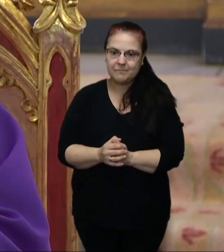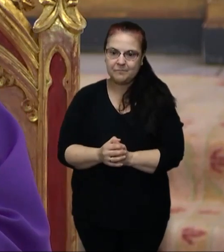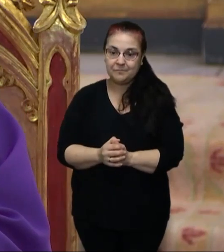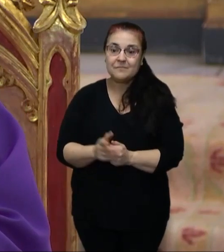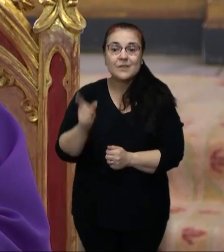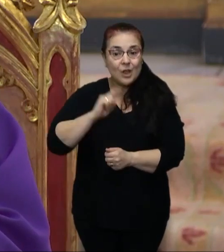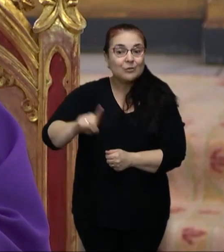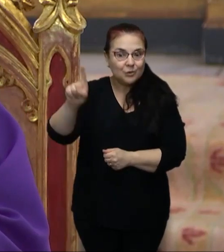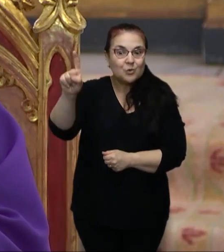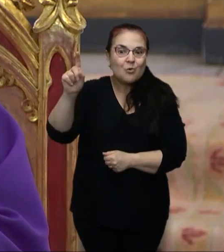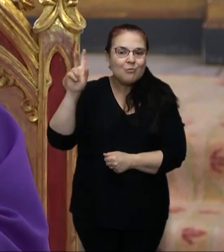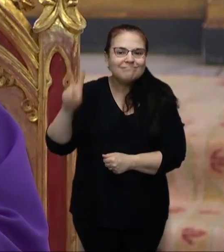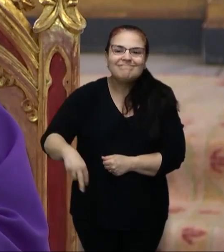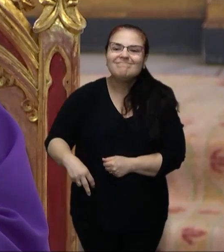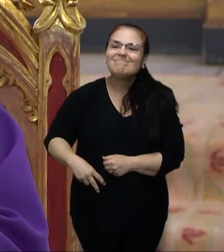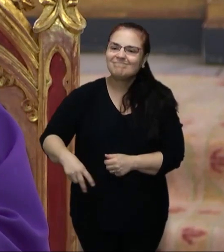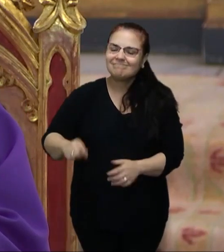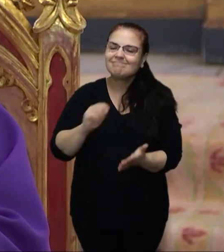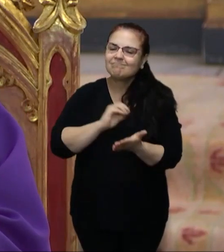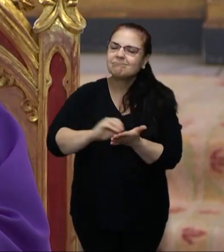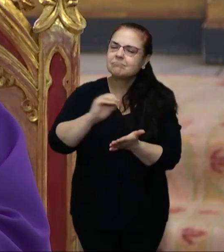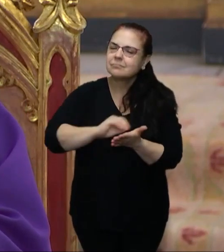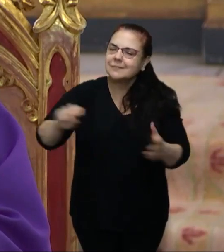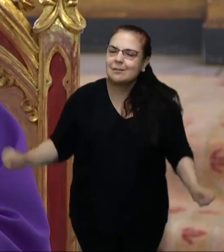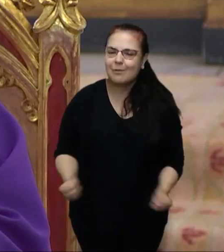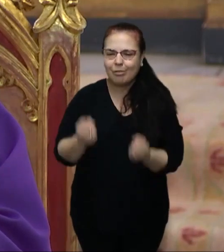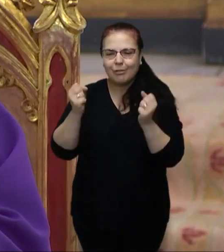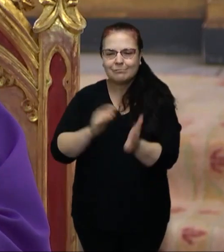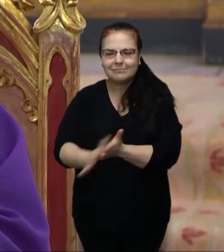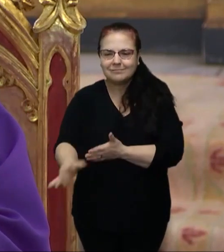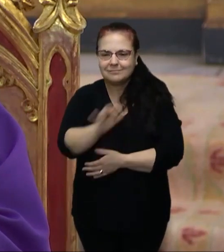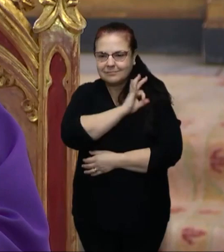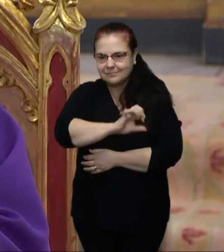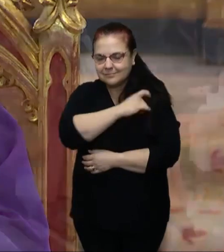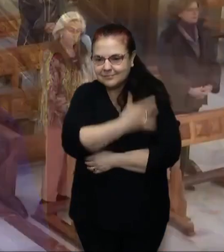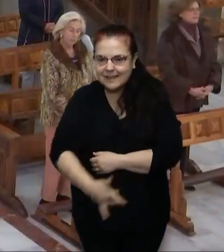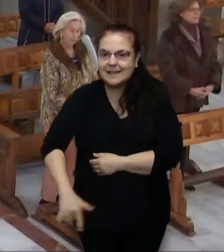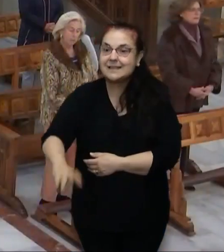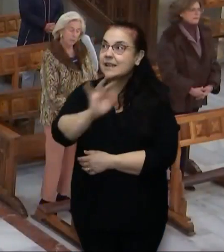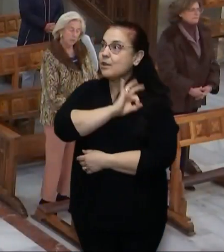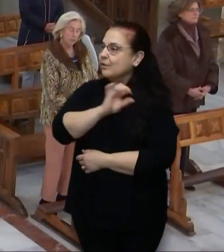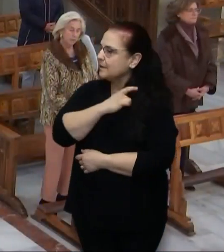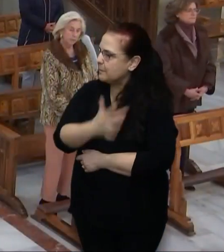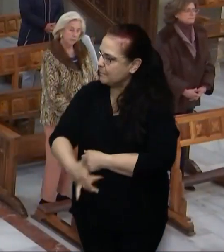Tú que eres el autor de la salvación eterna, Señor, ten piedad.